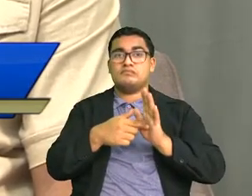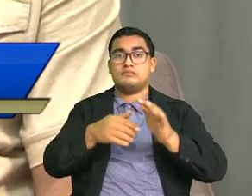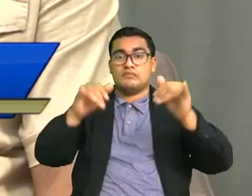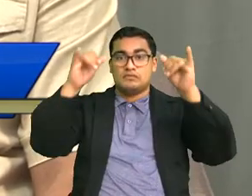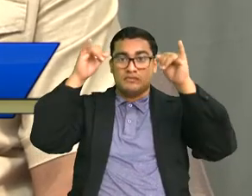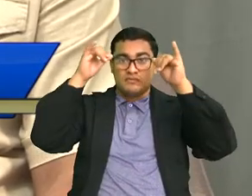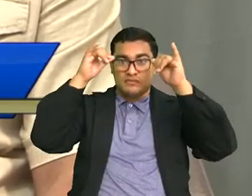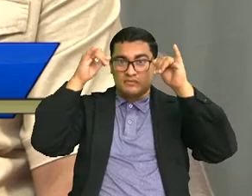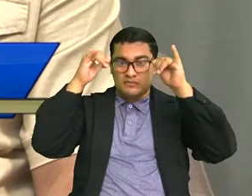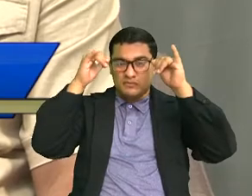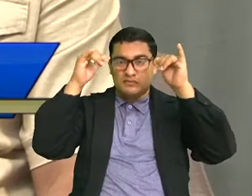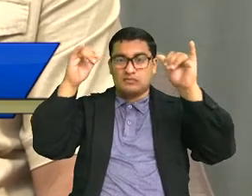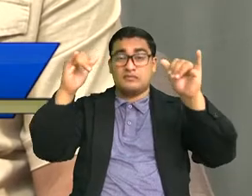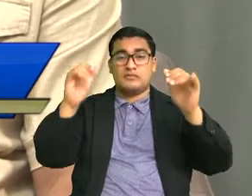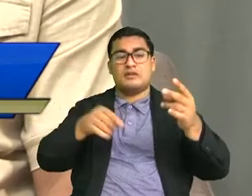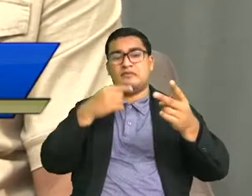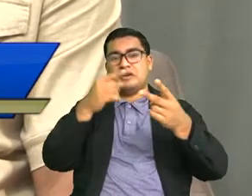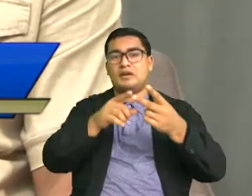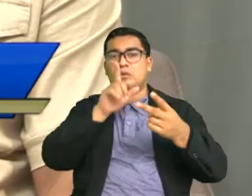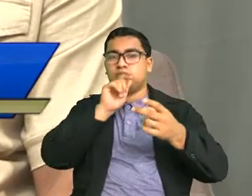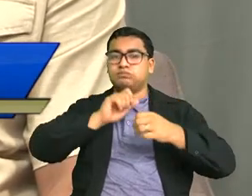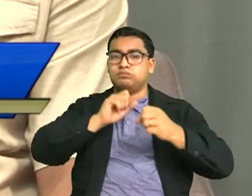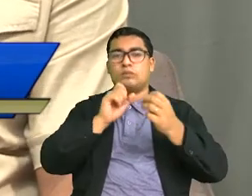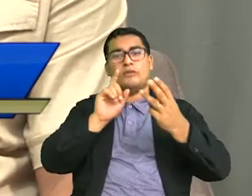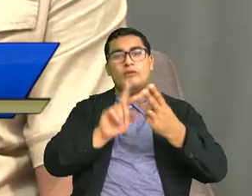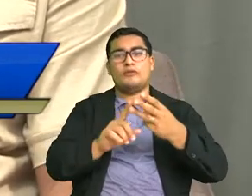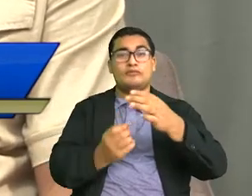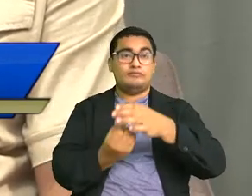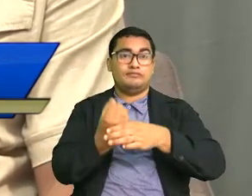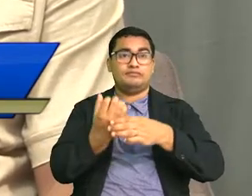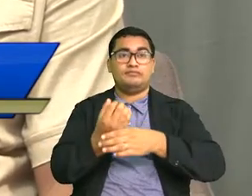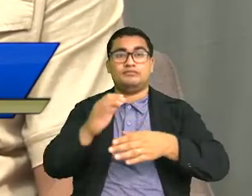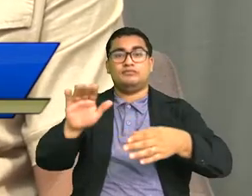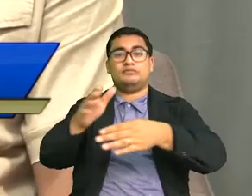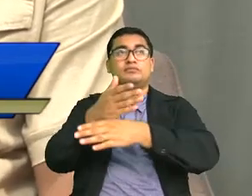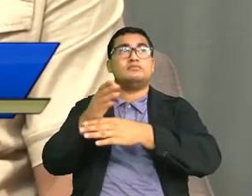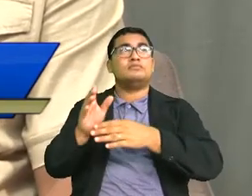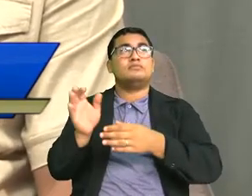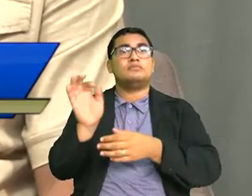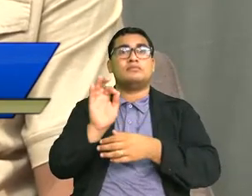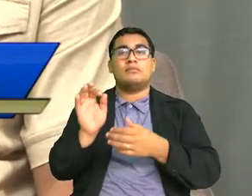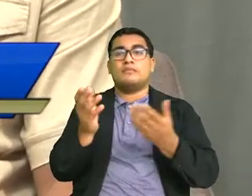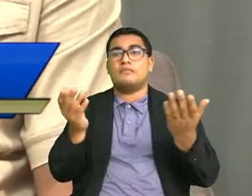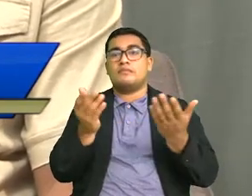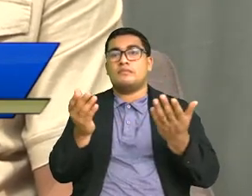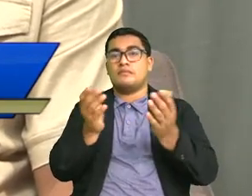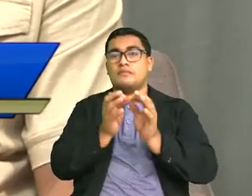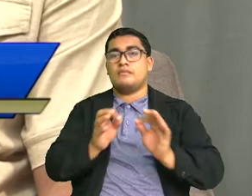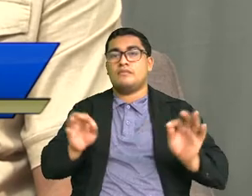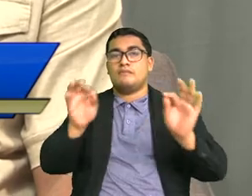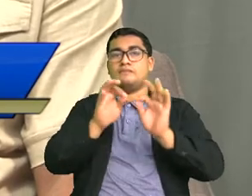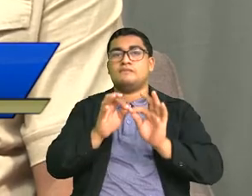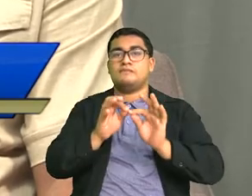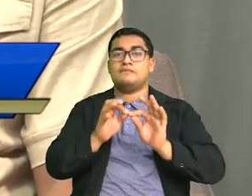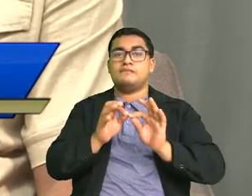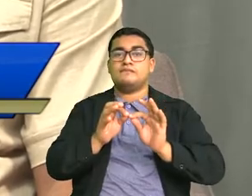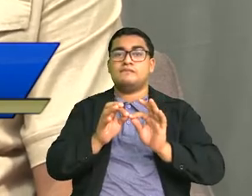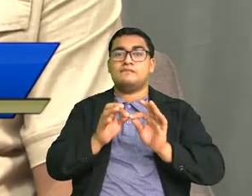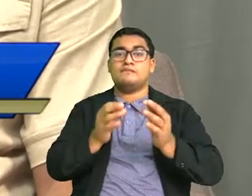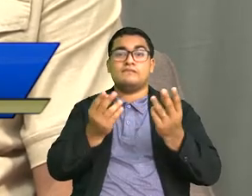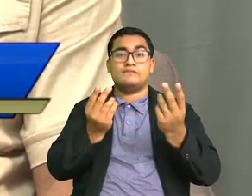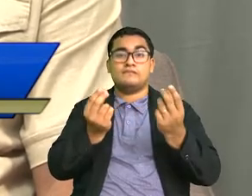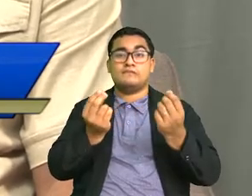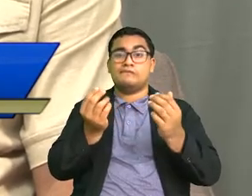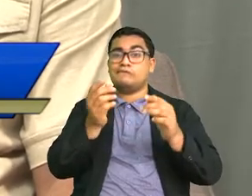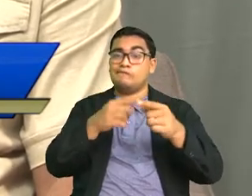y otras prácticas que están bastante relacionadas verdad como este la transformación de agregación de valor verdad